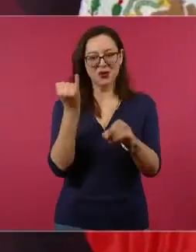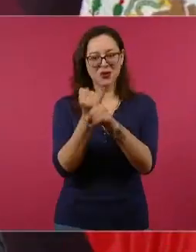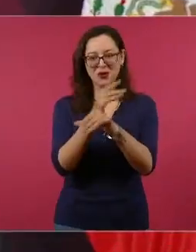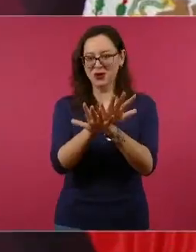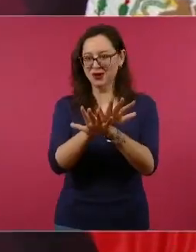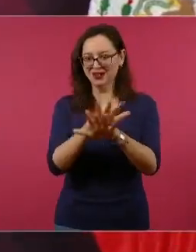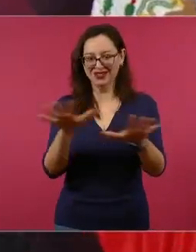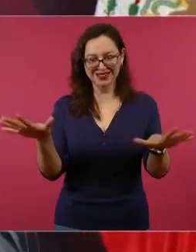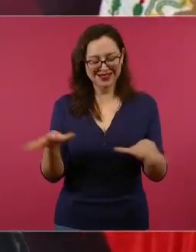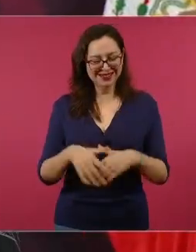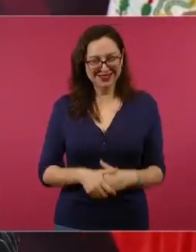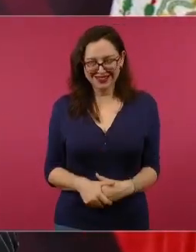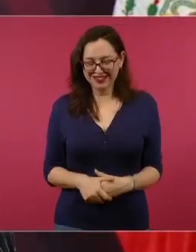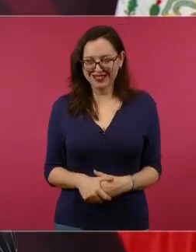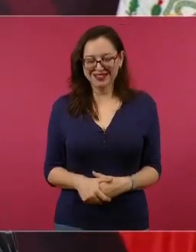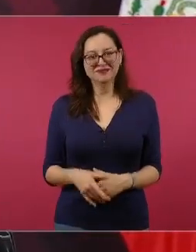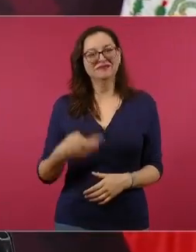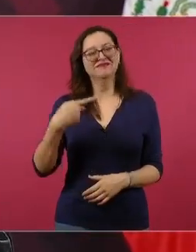coincidió